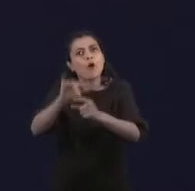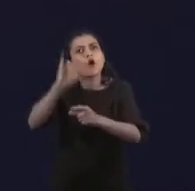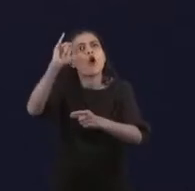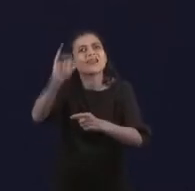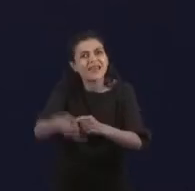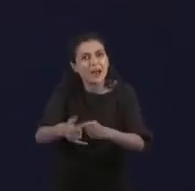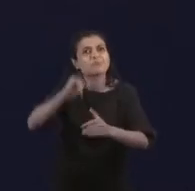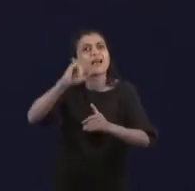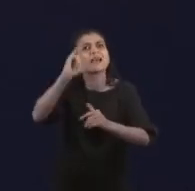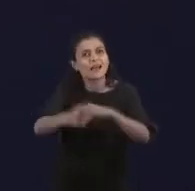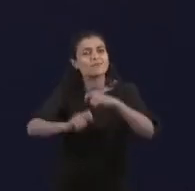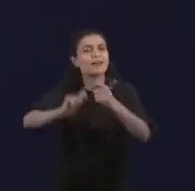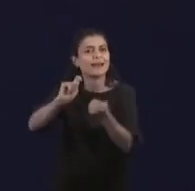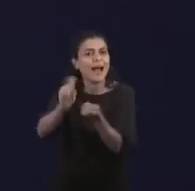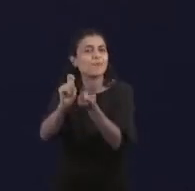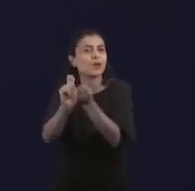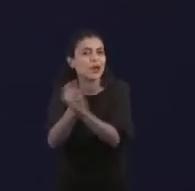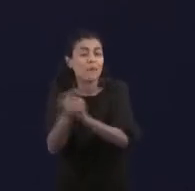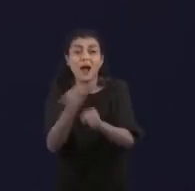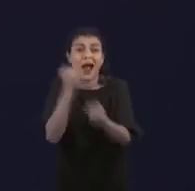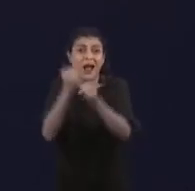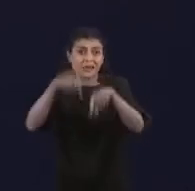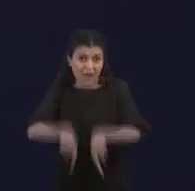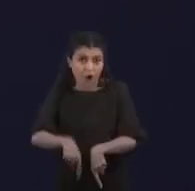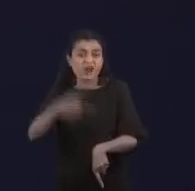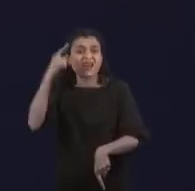a lo que hoy conocemos como inteligencia artificial,